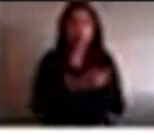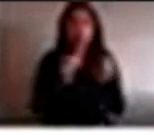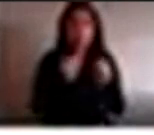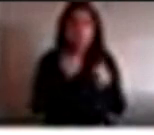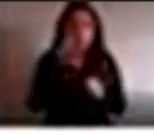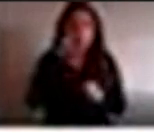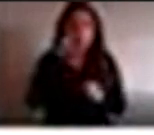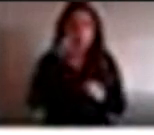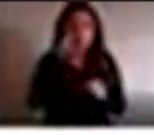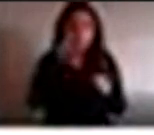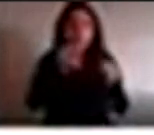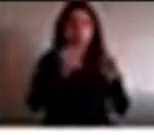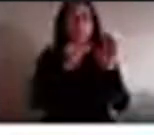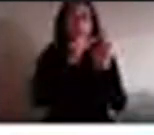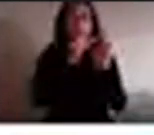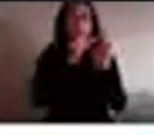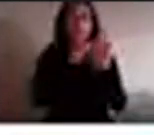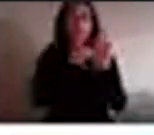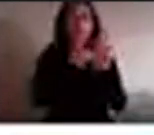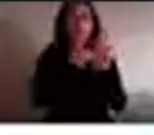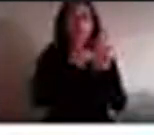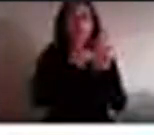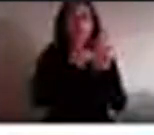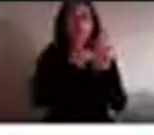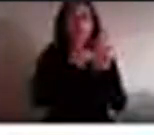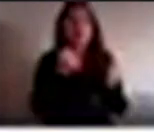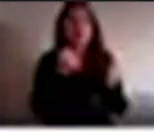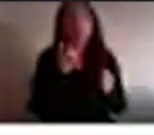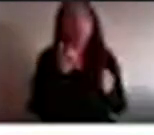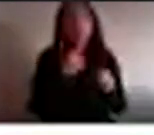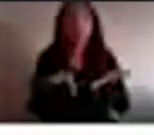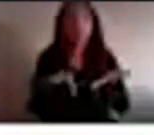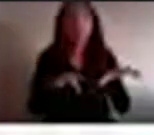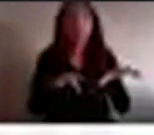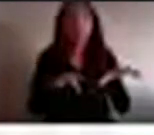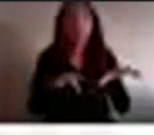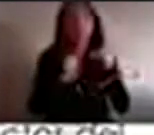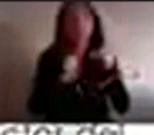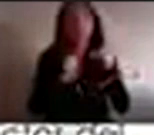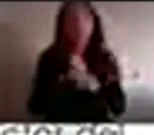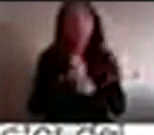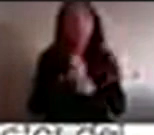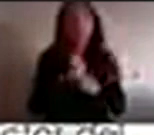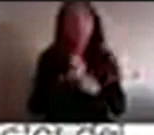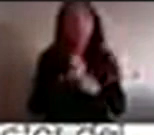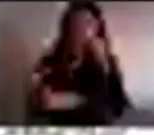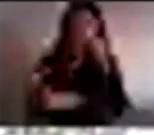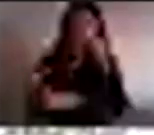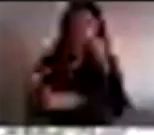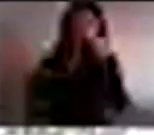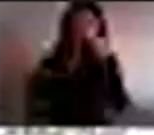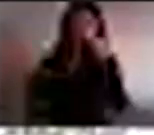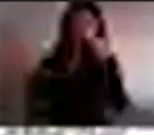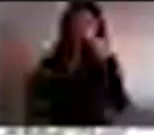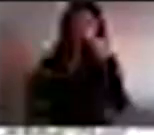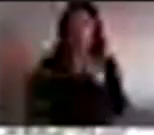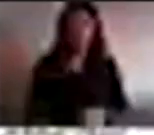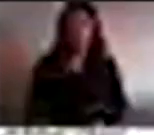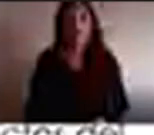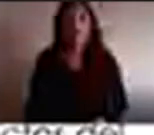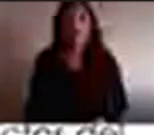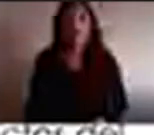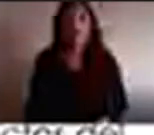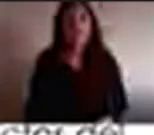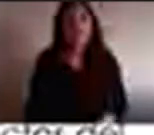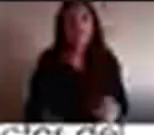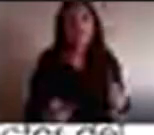económico, que es bastante interesante. Pasemos a la siguiente diapositiva. Por tamaño